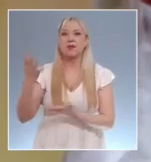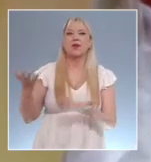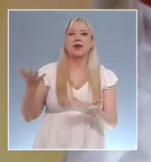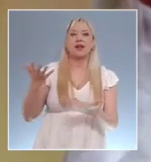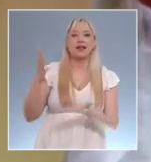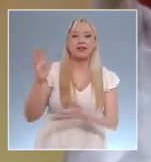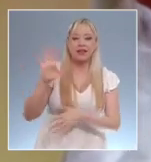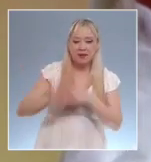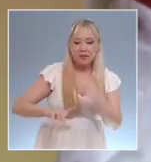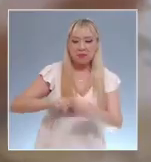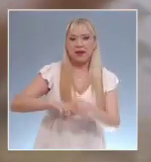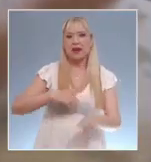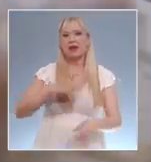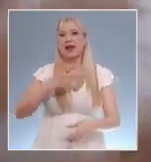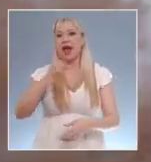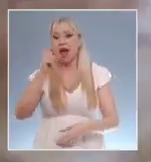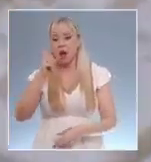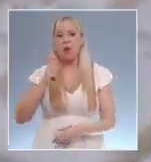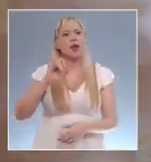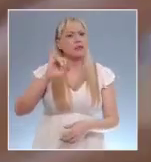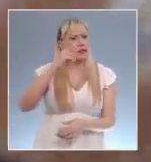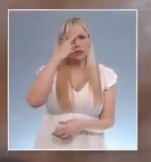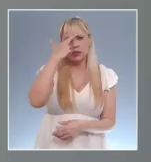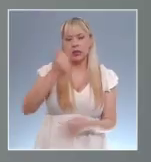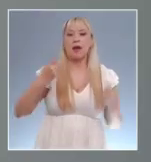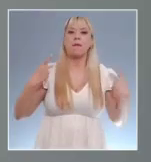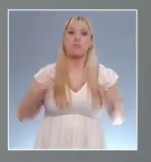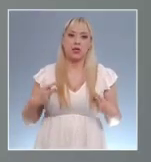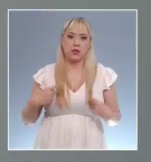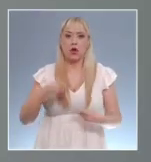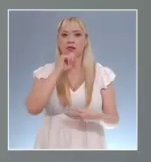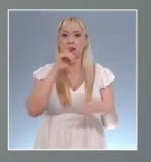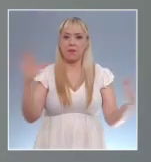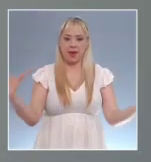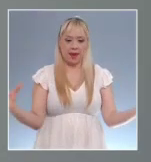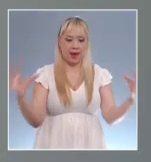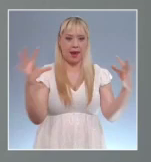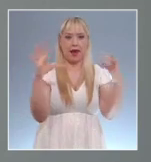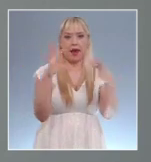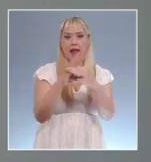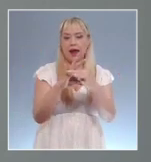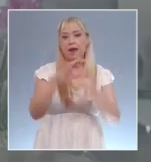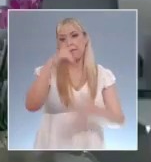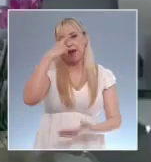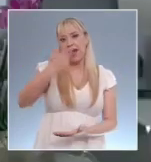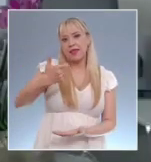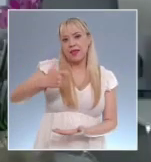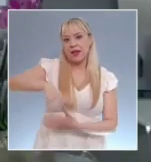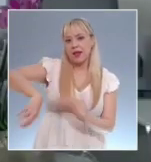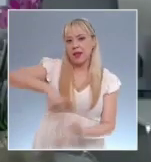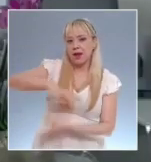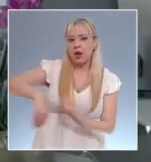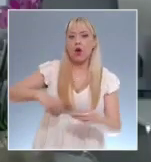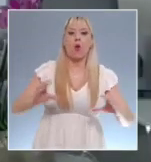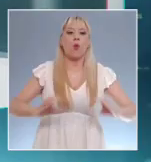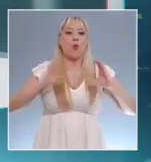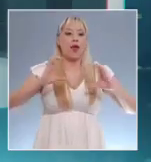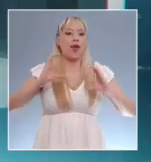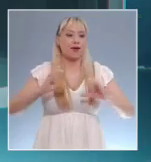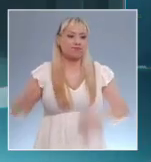naturaleza, en concordancia con el tema económico. Para el canal El Poder Judicial de la Federación, Óscar